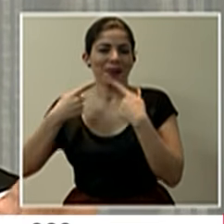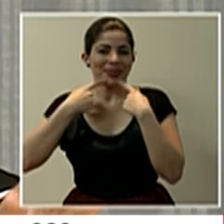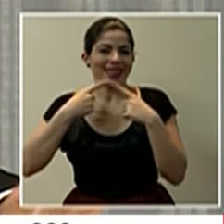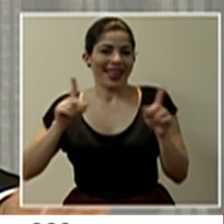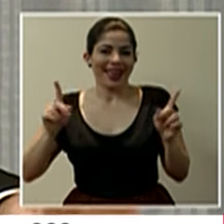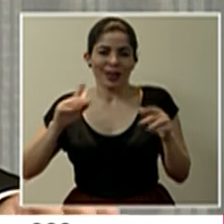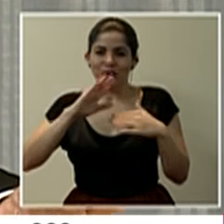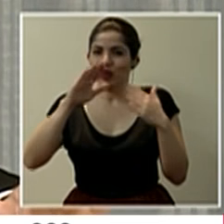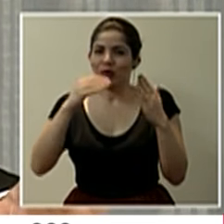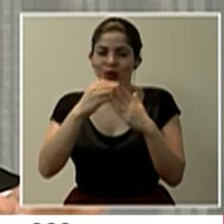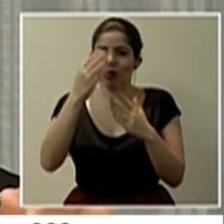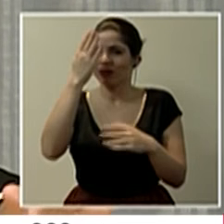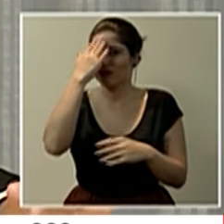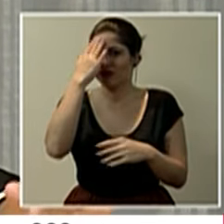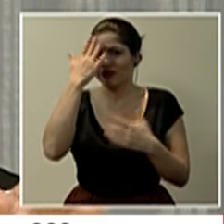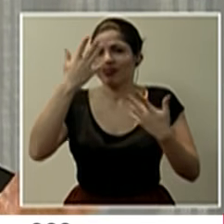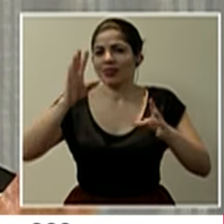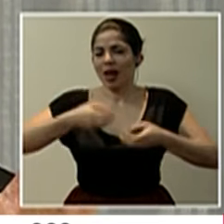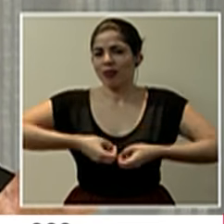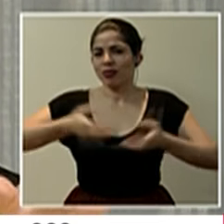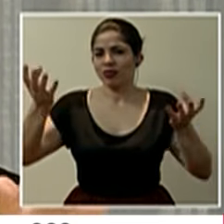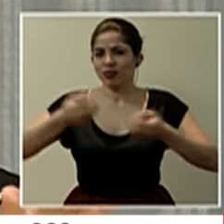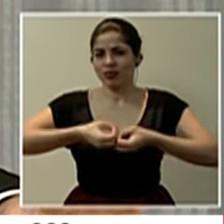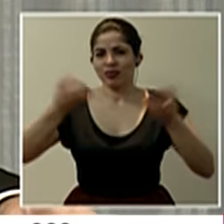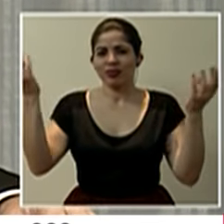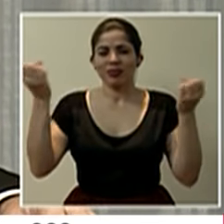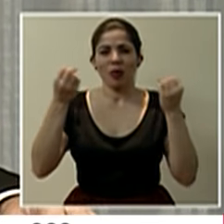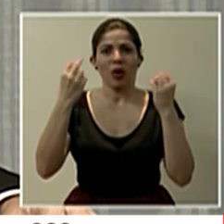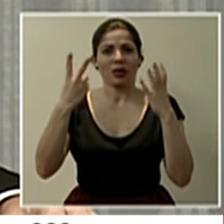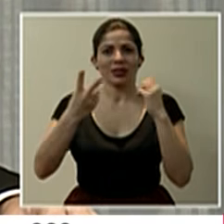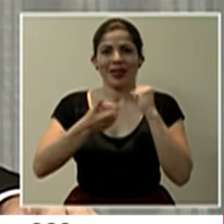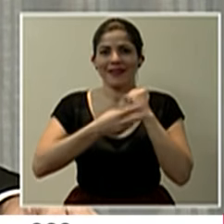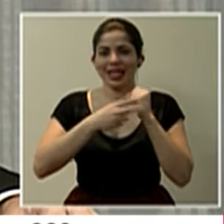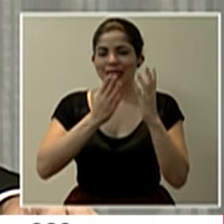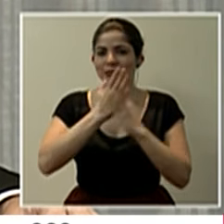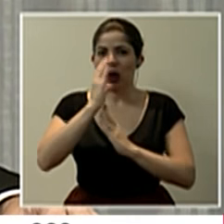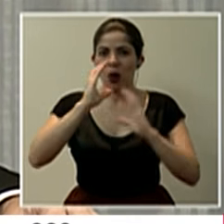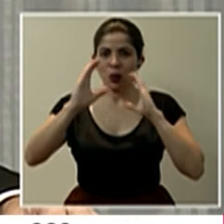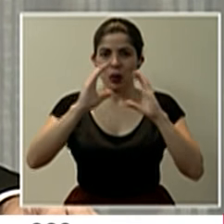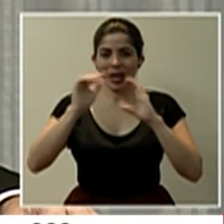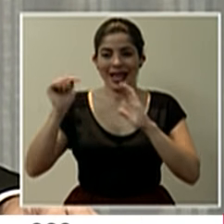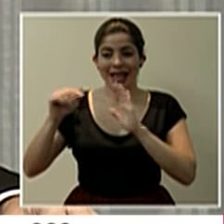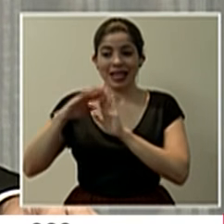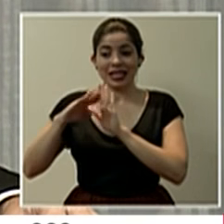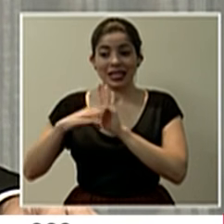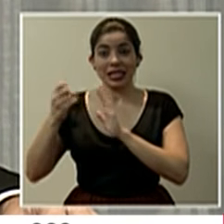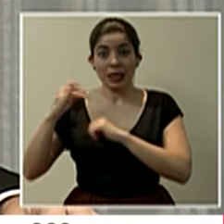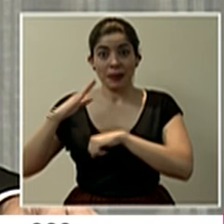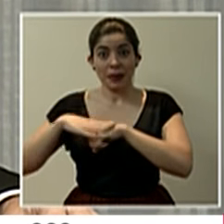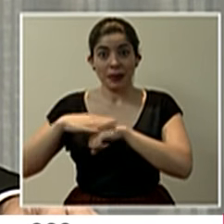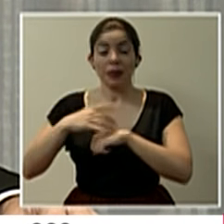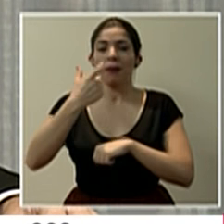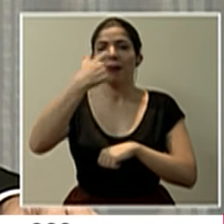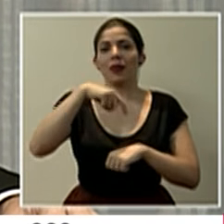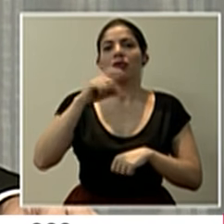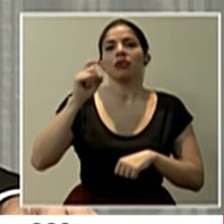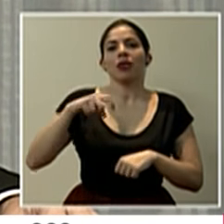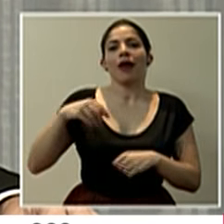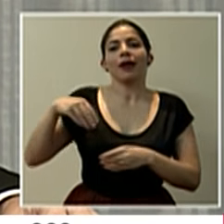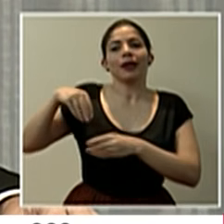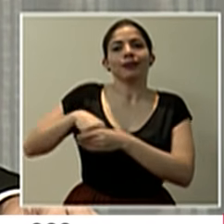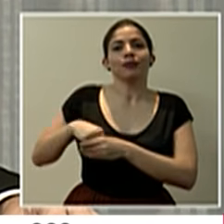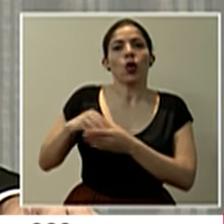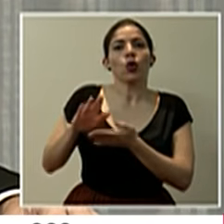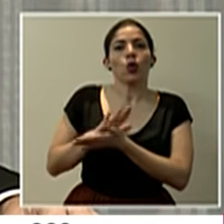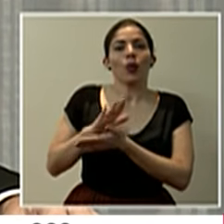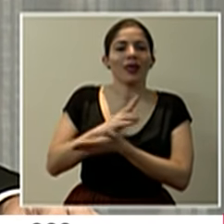que todos conocen, que se han publicado cientos de veces por todos los medios de comunicación, la persona tiene que portar ese documento